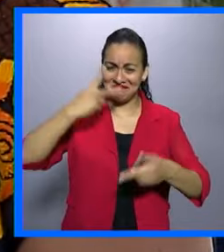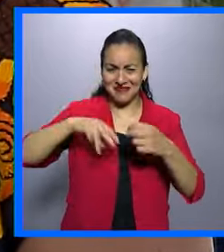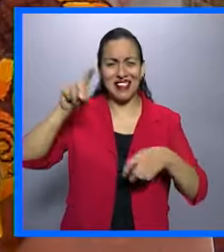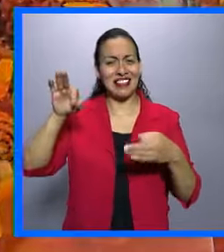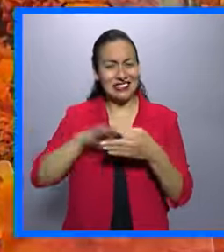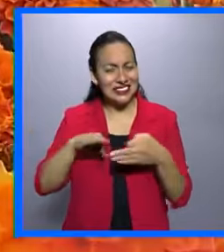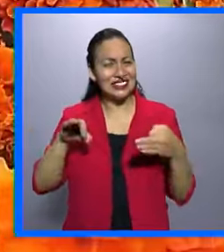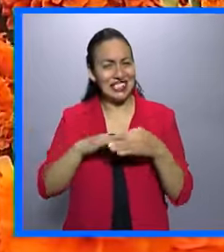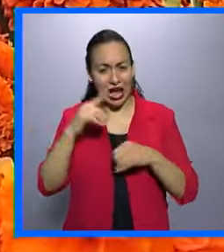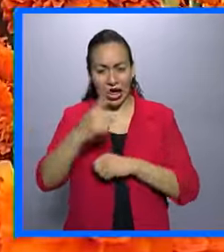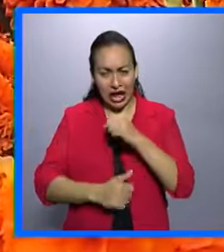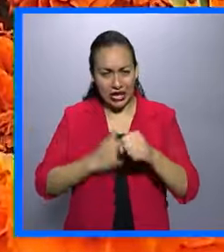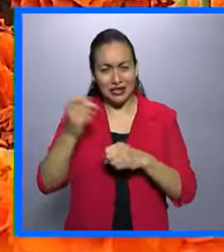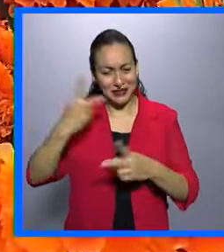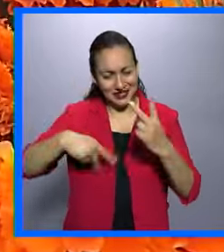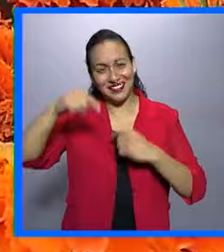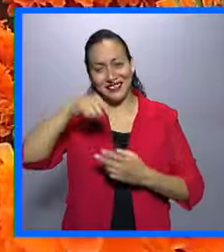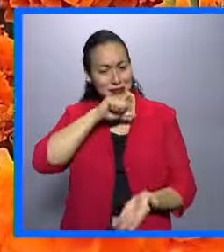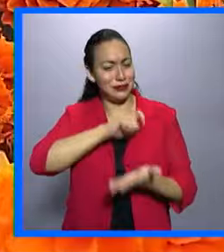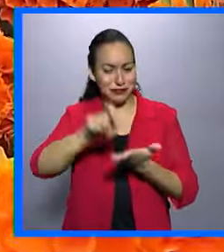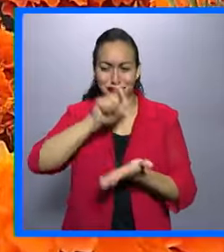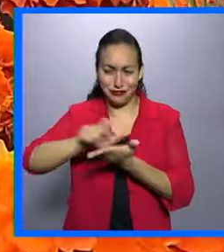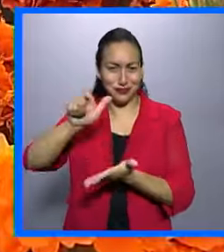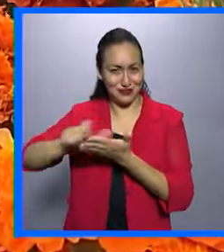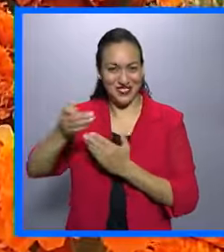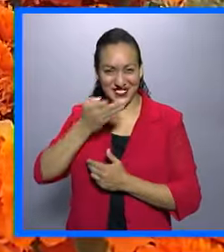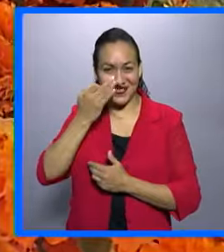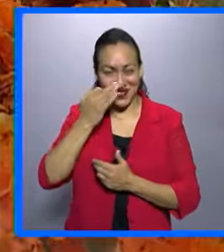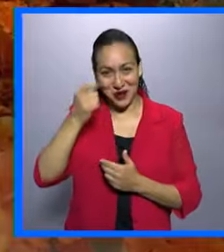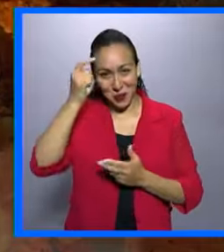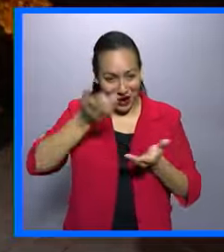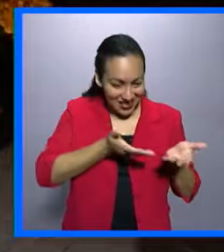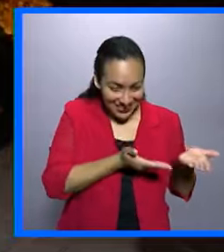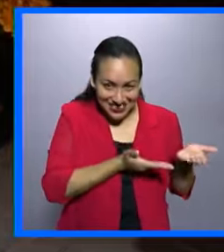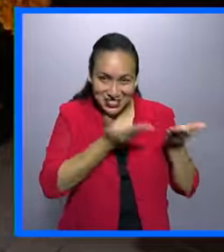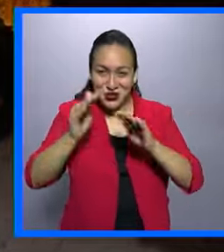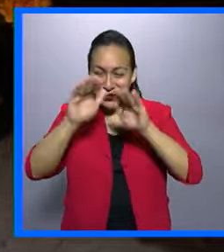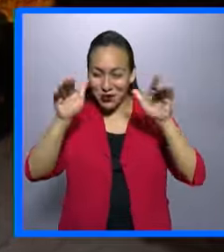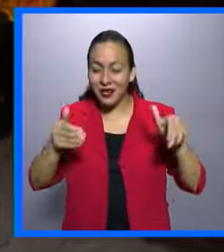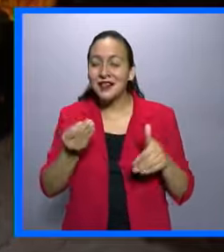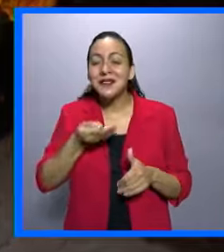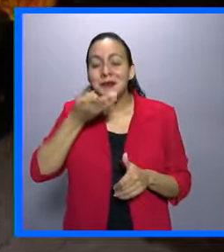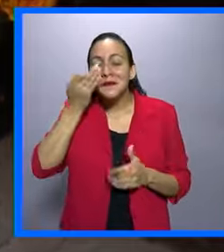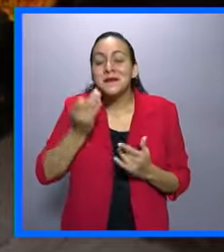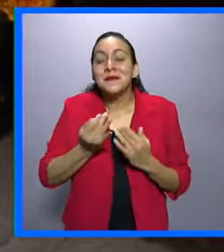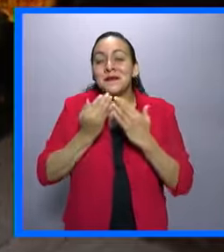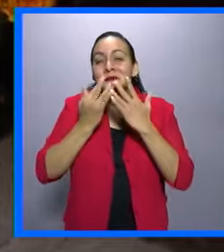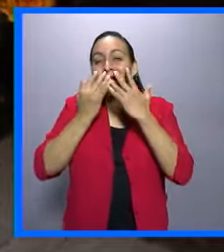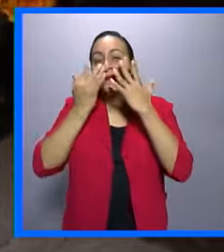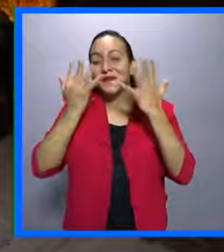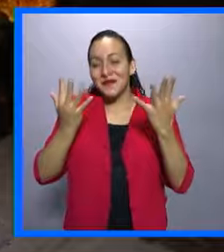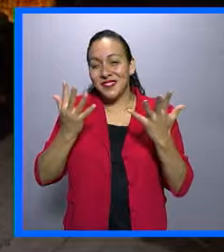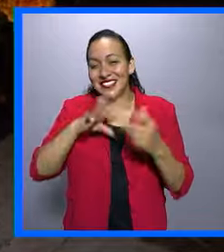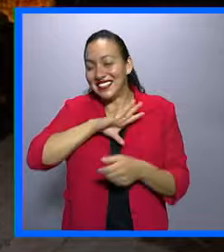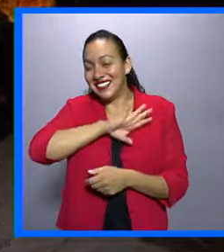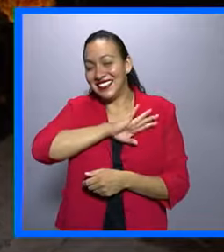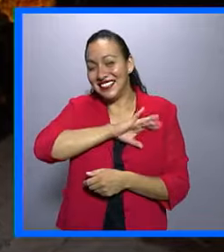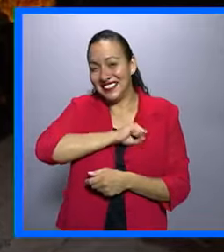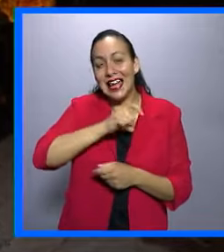año con año, venimos a comprar nuestras flores para nuestros altares. Es el olor que reciben